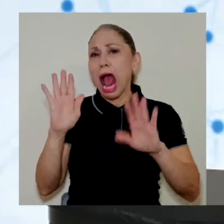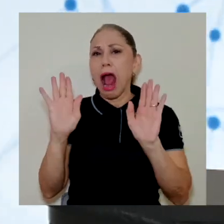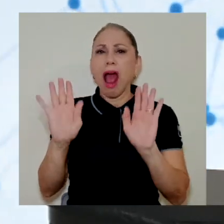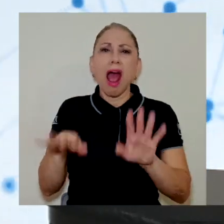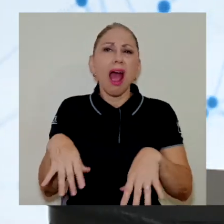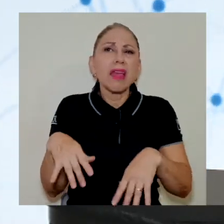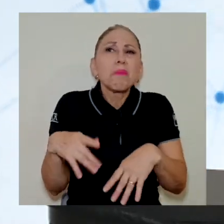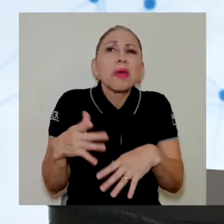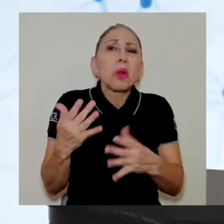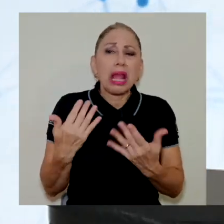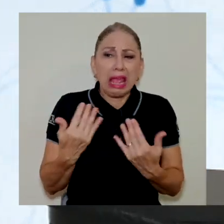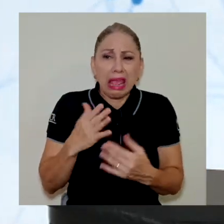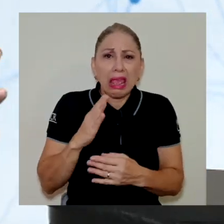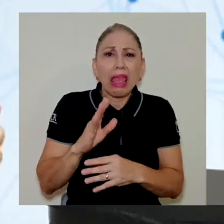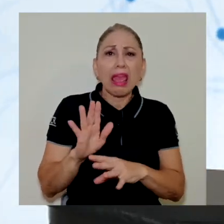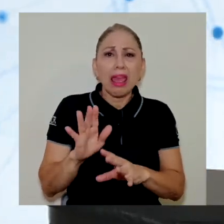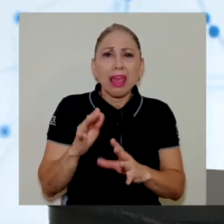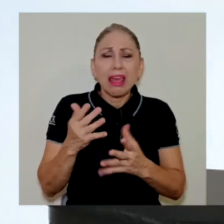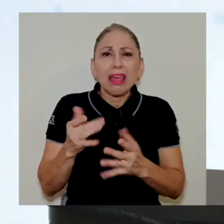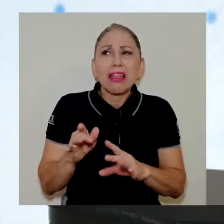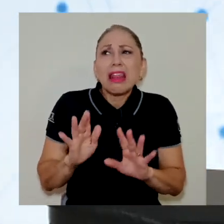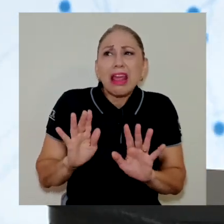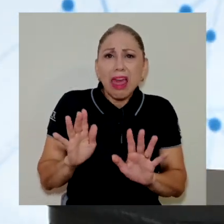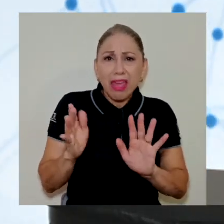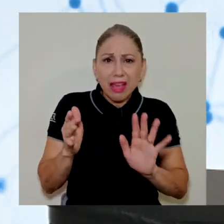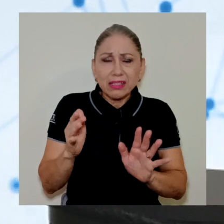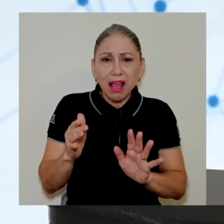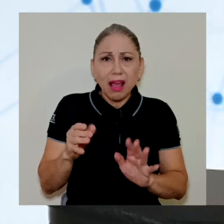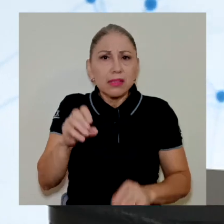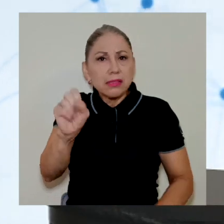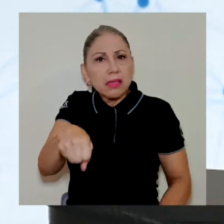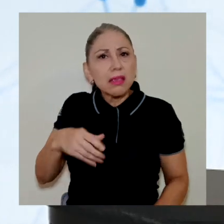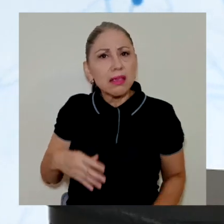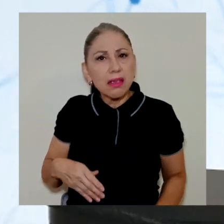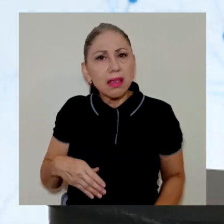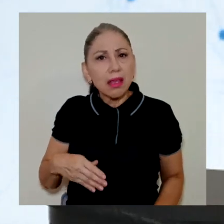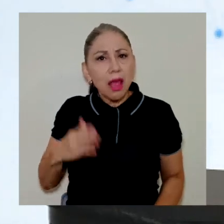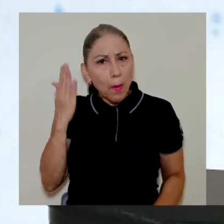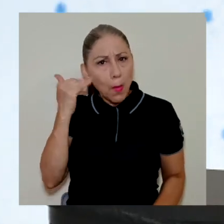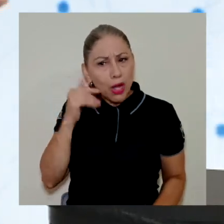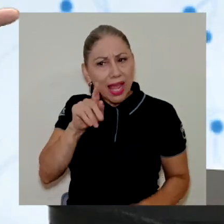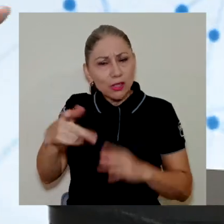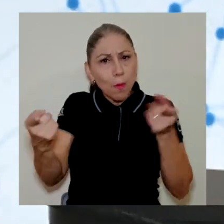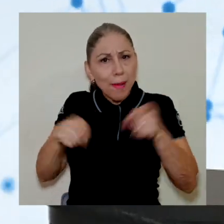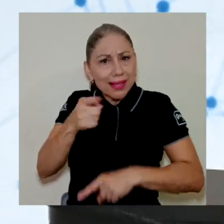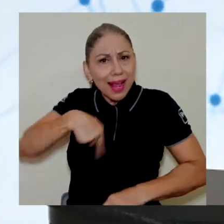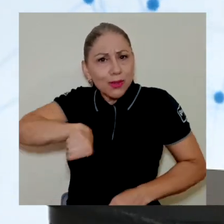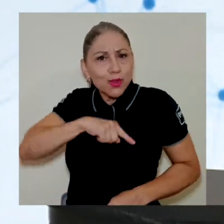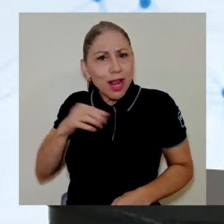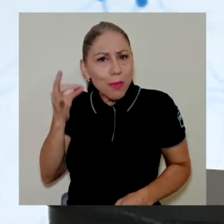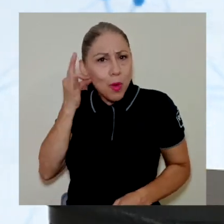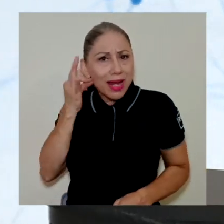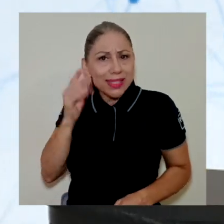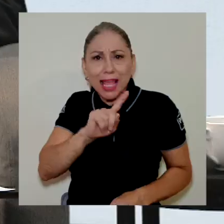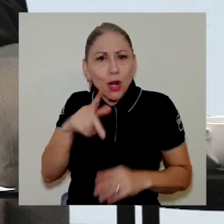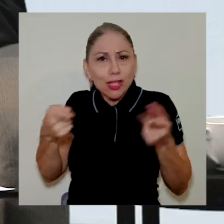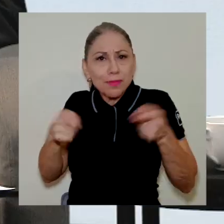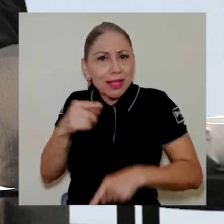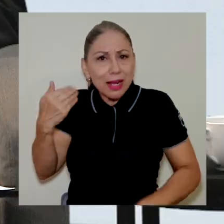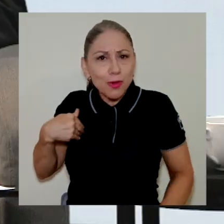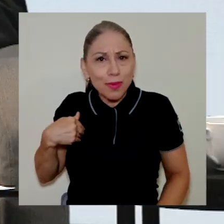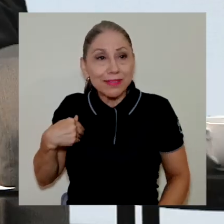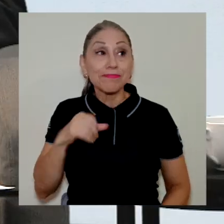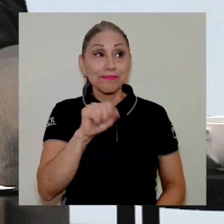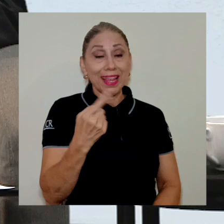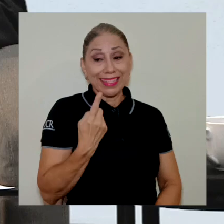qué delicadeza. Bueno, es que sí. ¿Por qué nos pasa eso a nosotras las mujeres y no a los hombres? Exacto. Recientemente